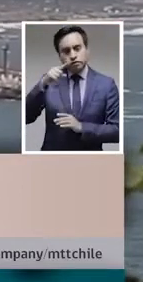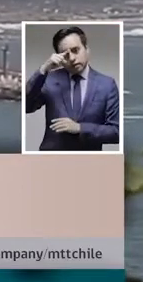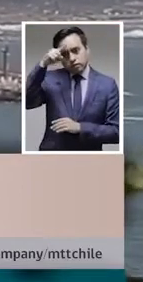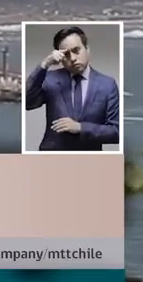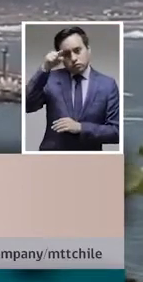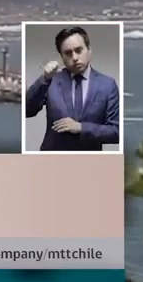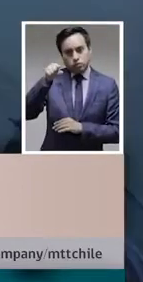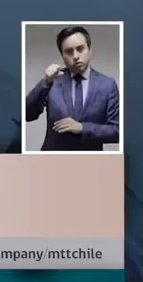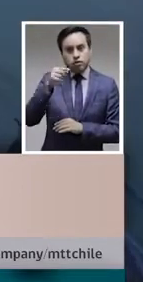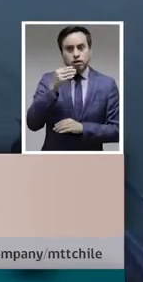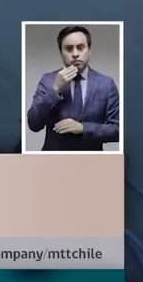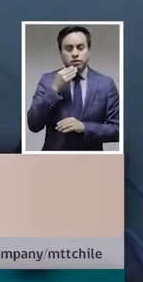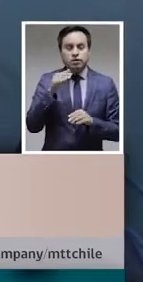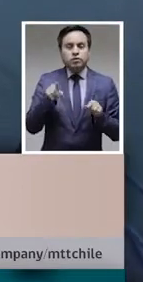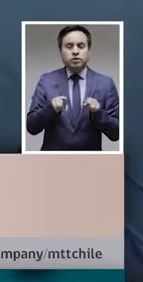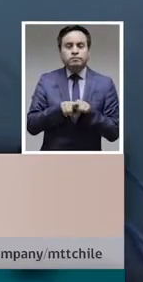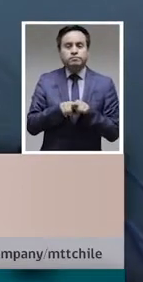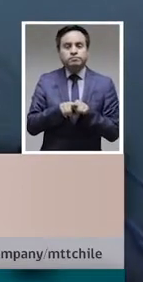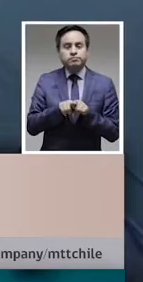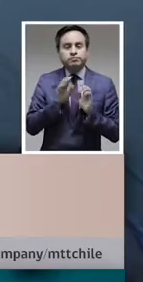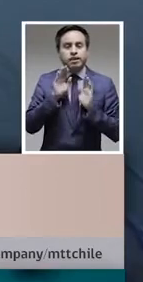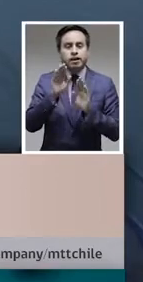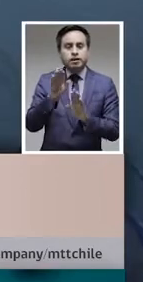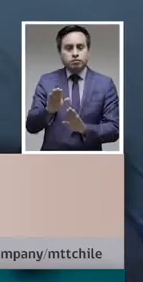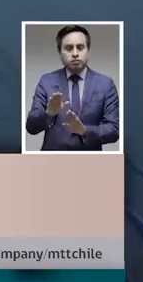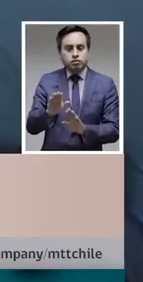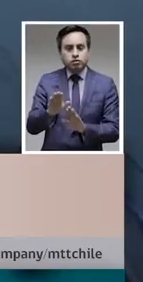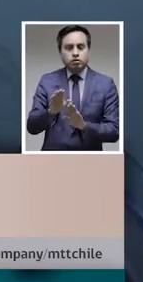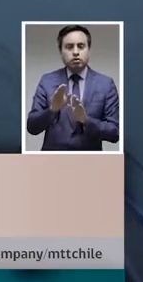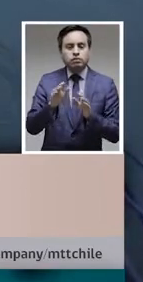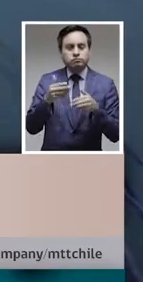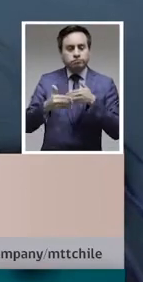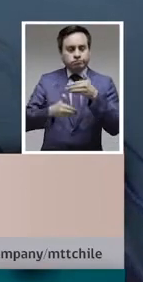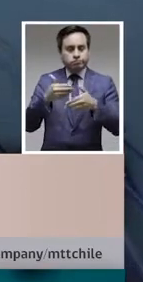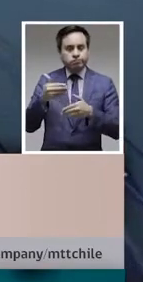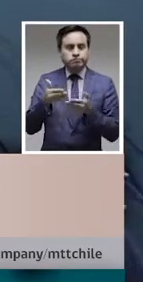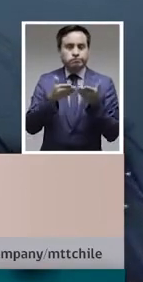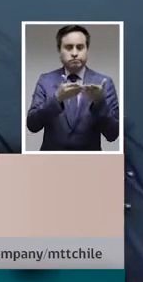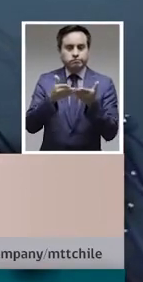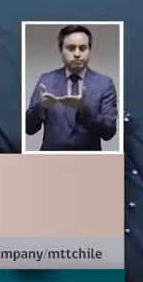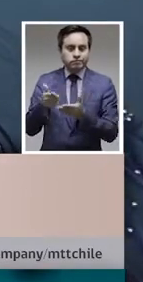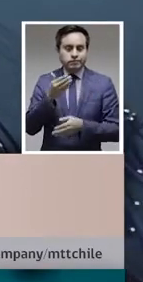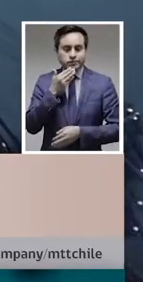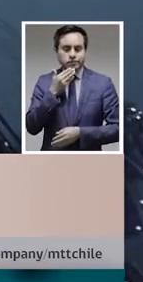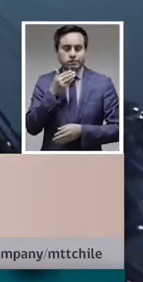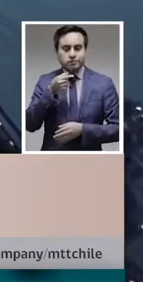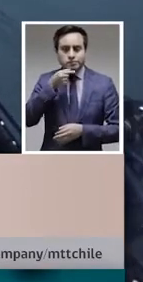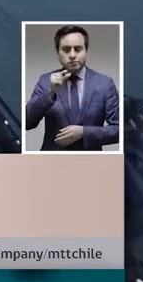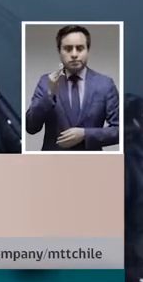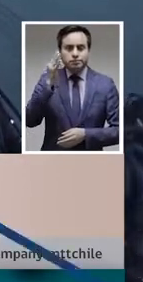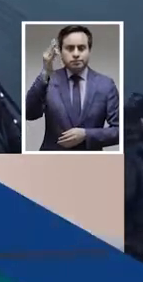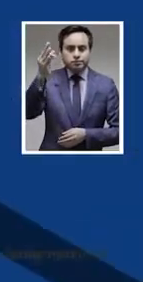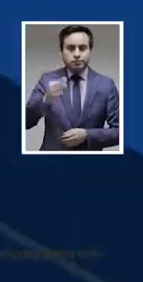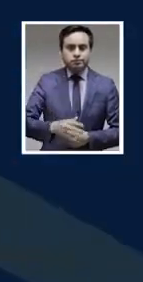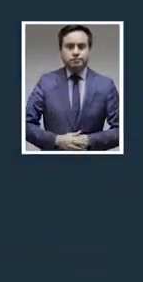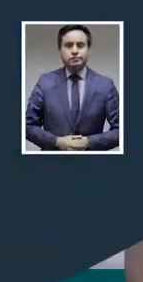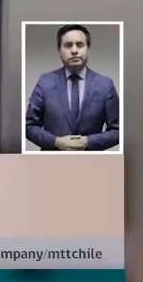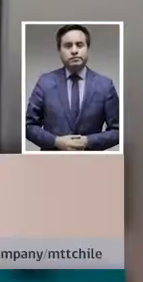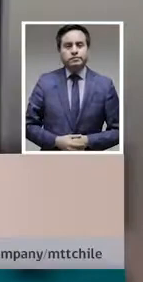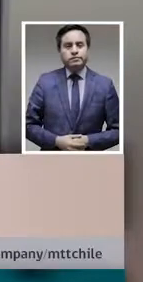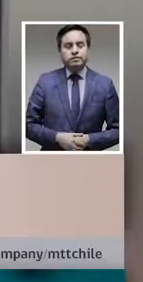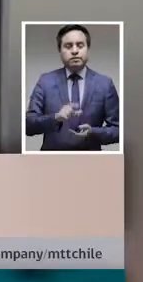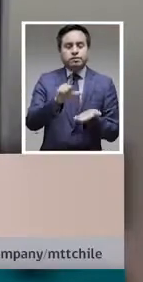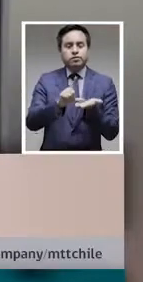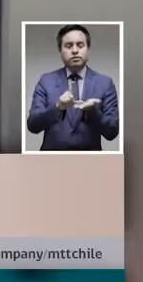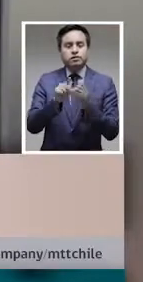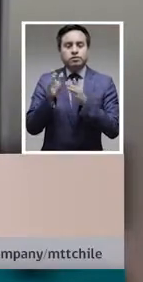Antonio, precisamente como apoyo a la operación del puerto actual y en preparación de lo que viene. Zonas